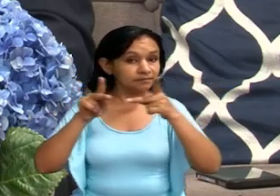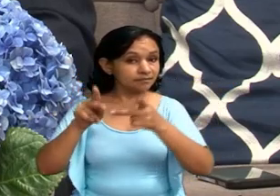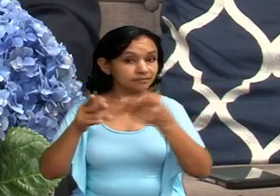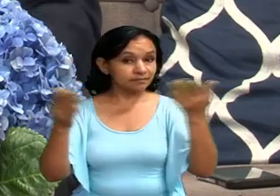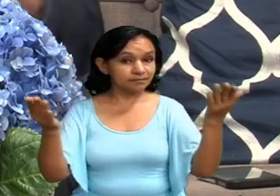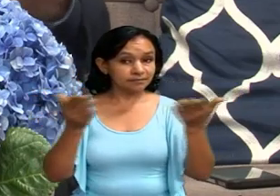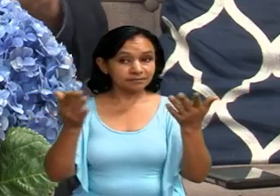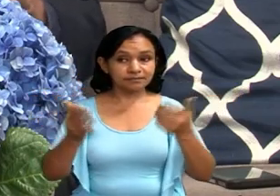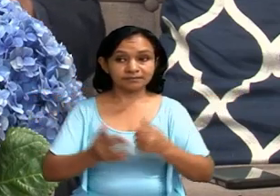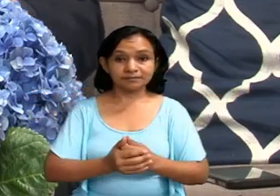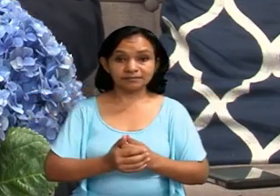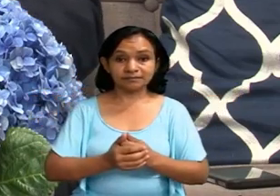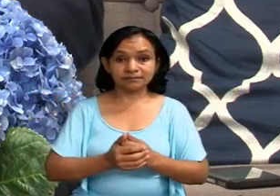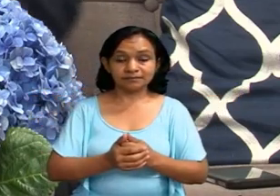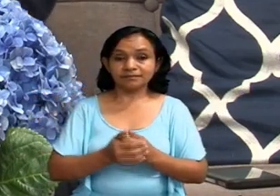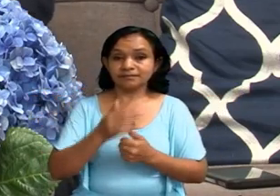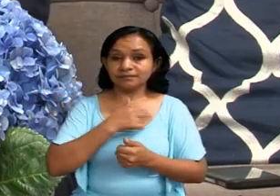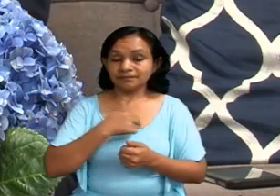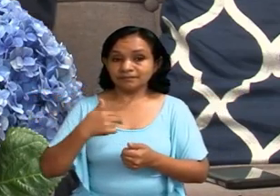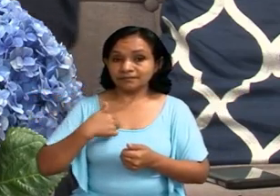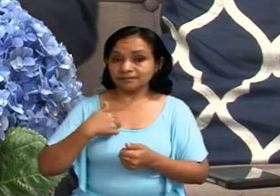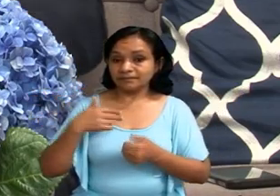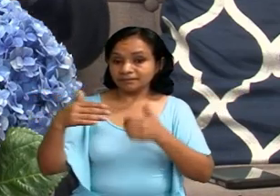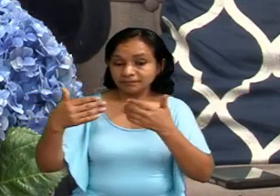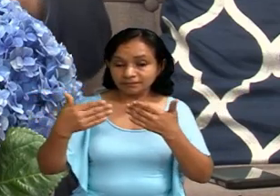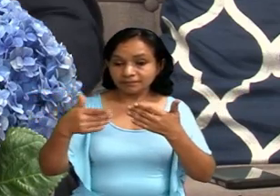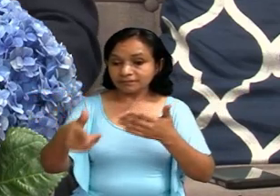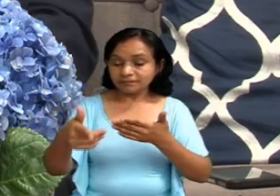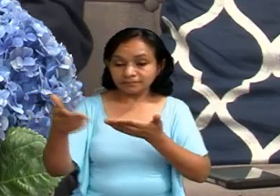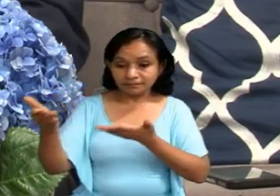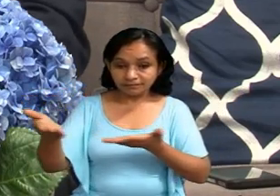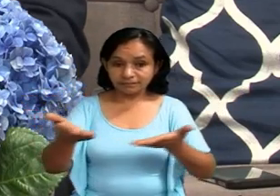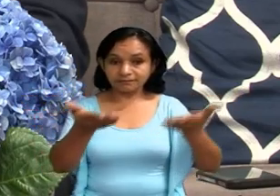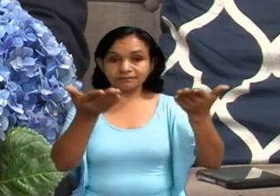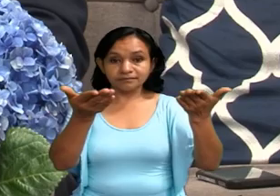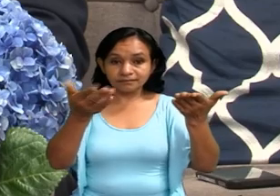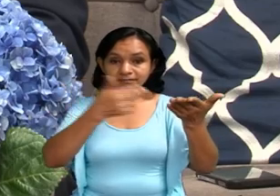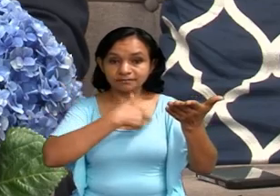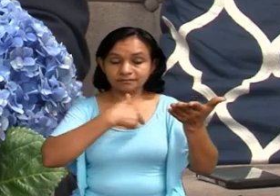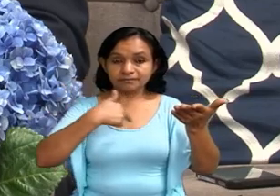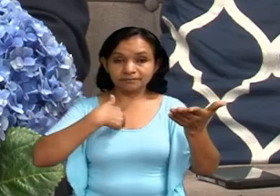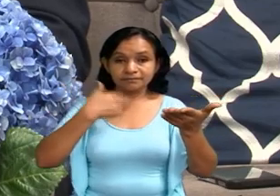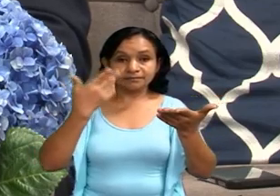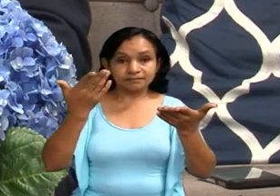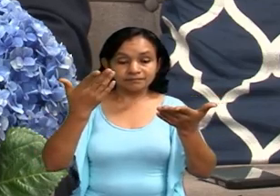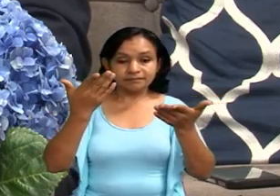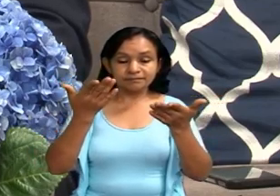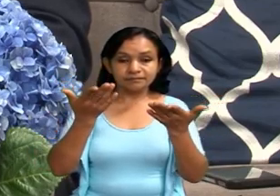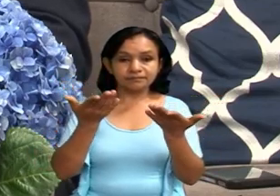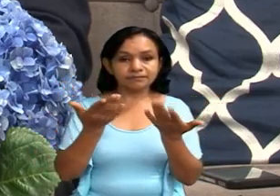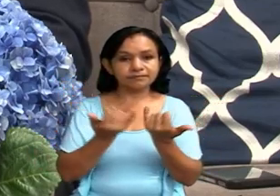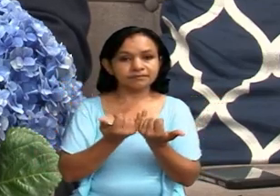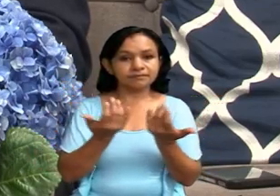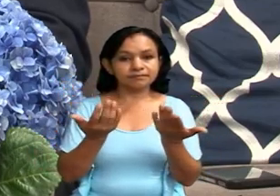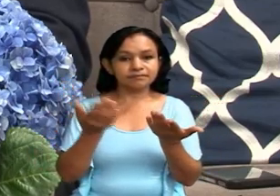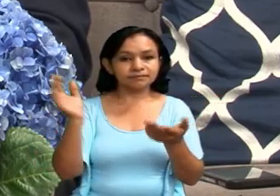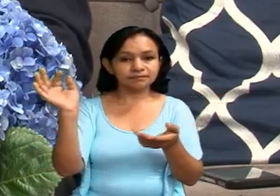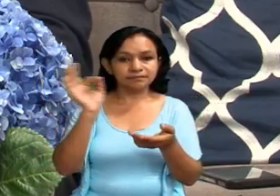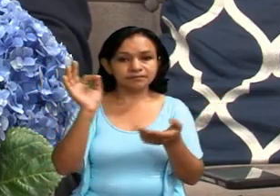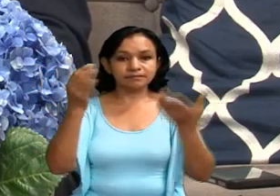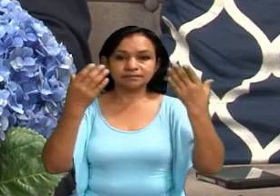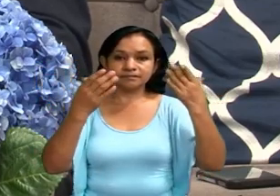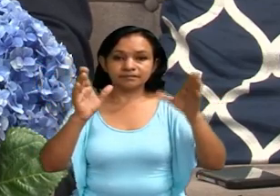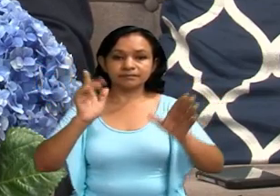que vos no le das la oportunidad prácticamente. Ese talento está oculto. Una de las zonas que